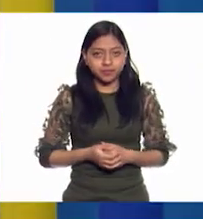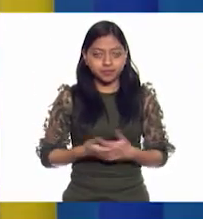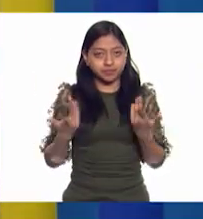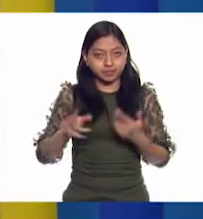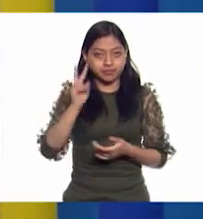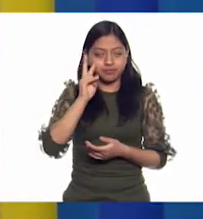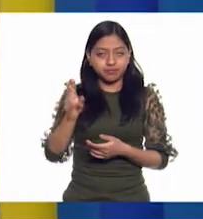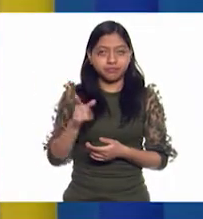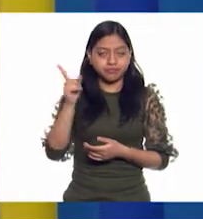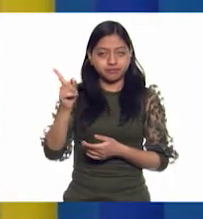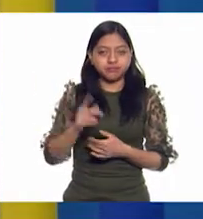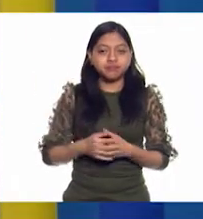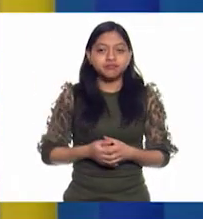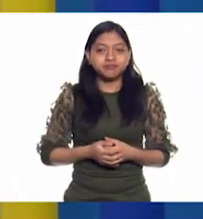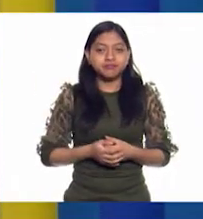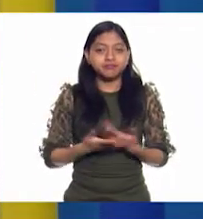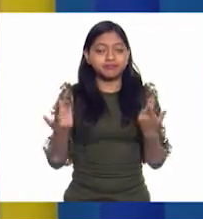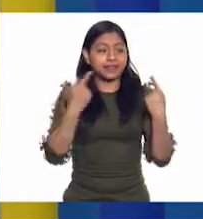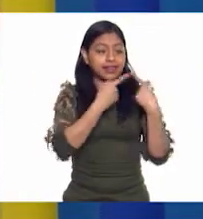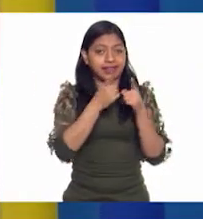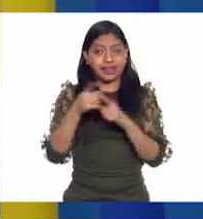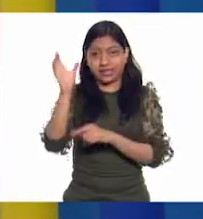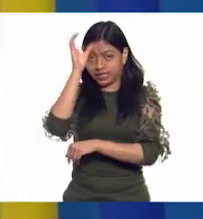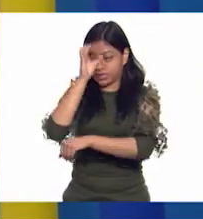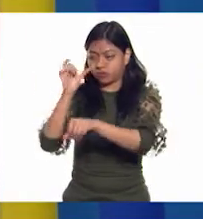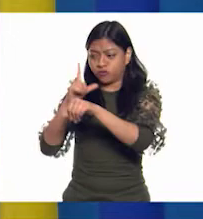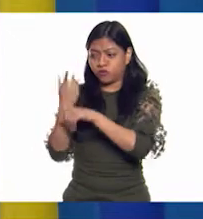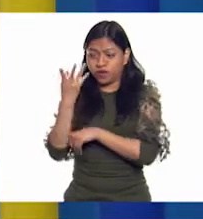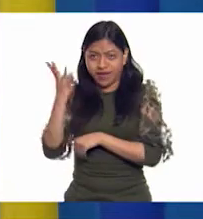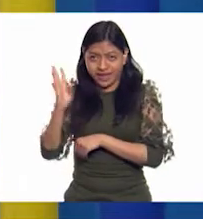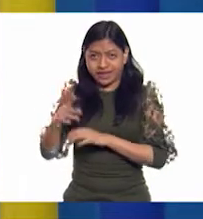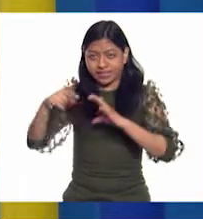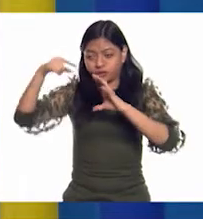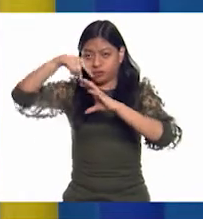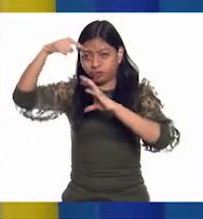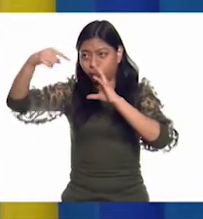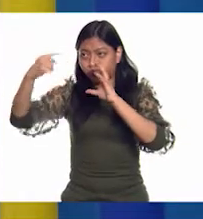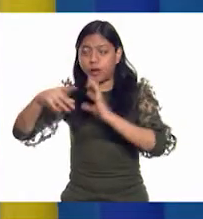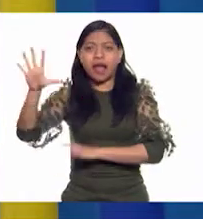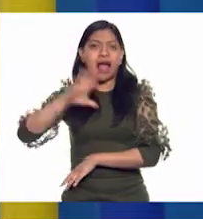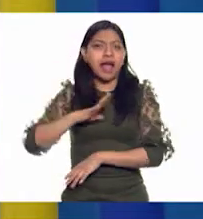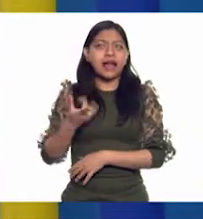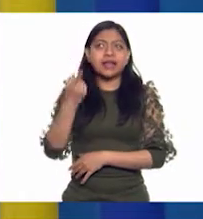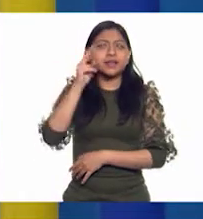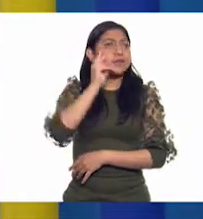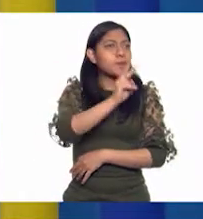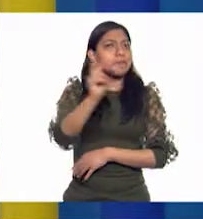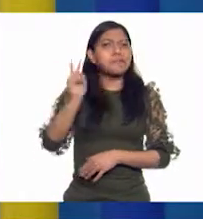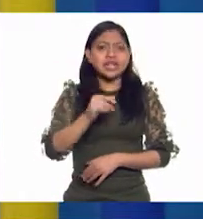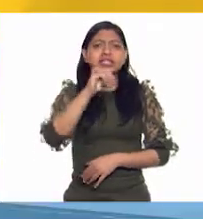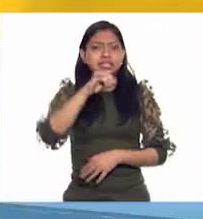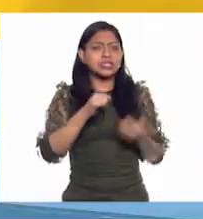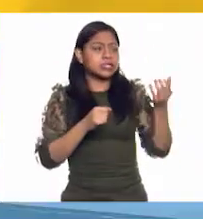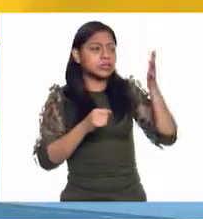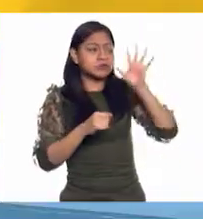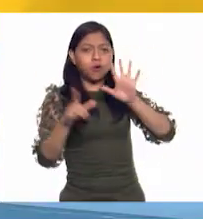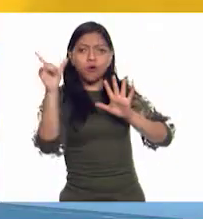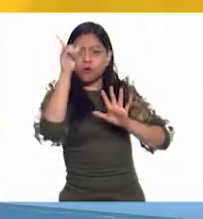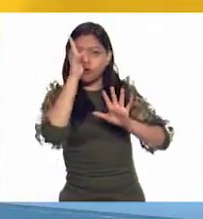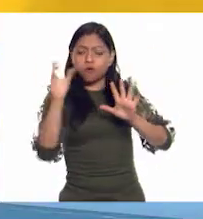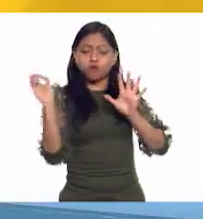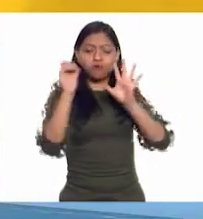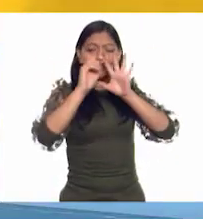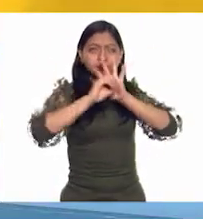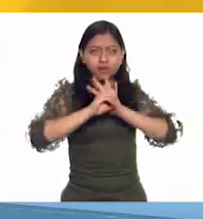Como puedes darte cuenta, en diferentes culturas alrededor del mundo ya tenían conocimiento sobre los eclipses. Y en